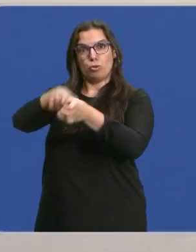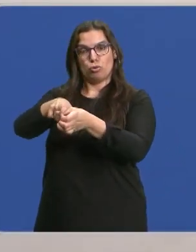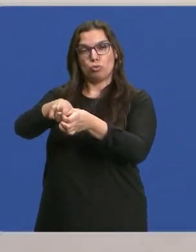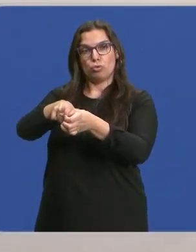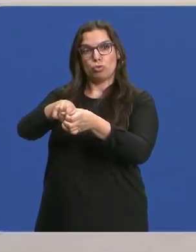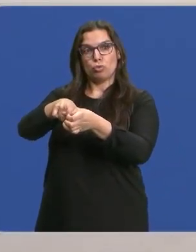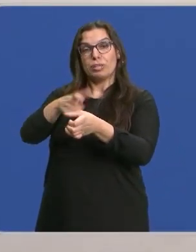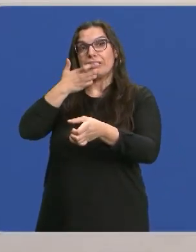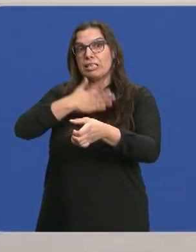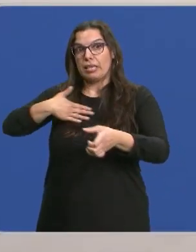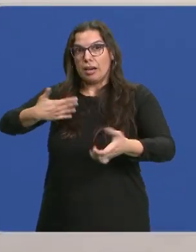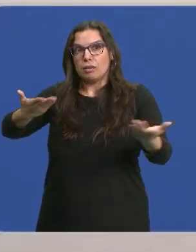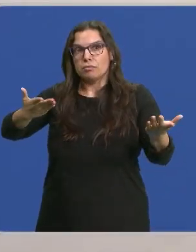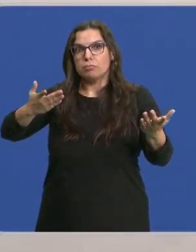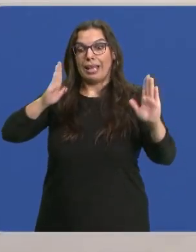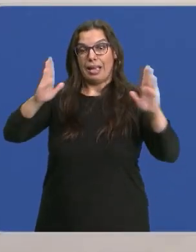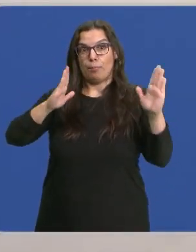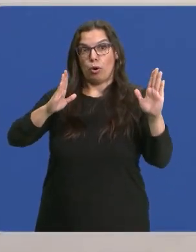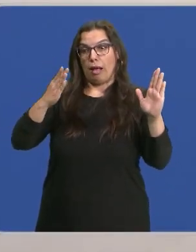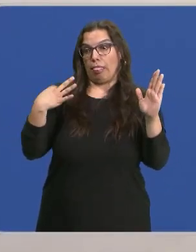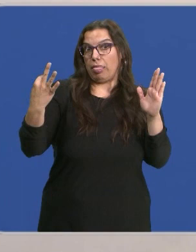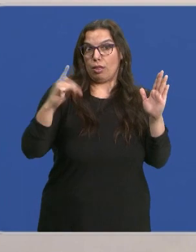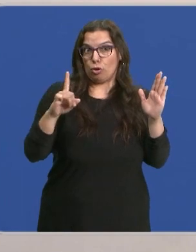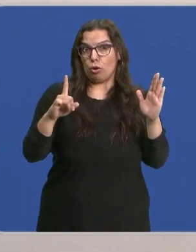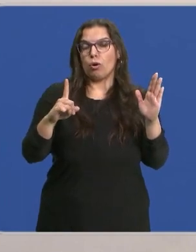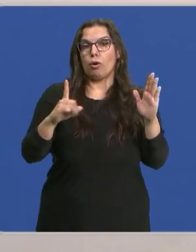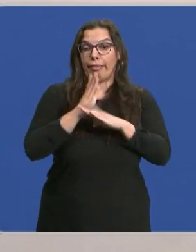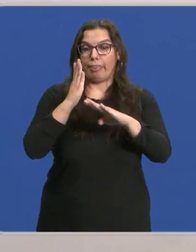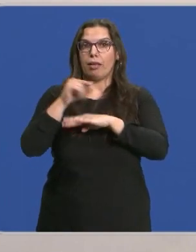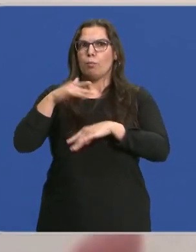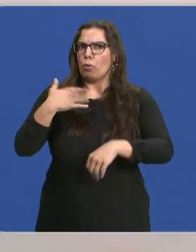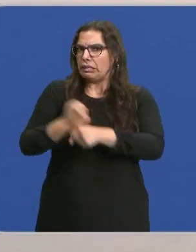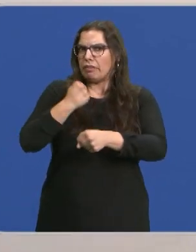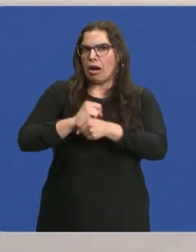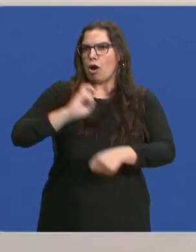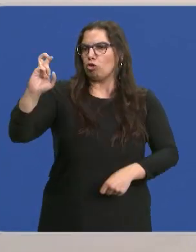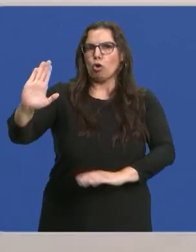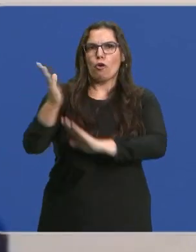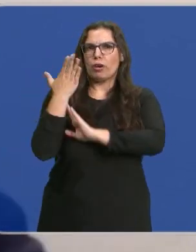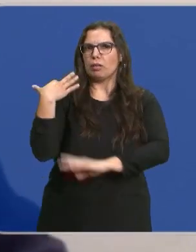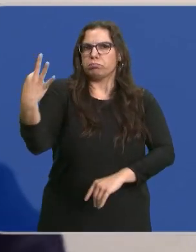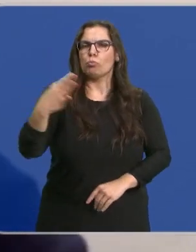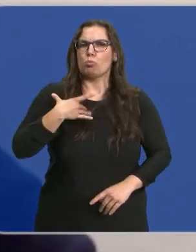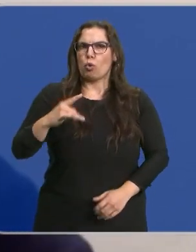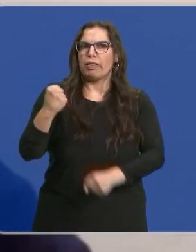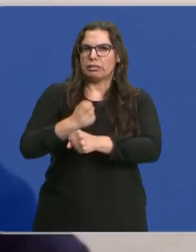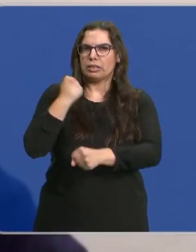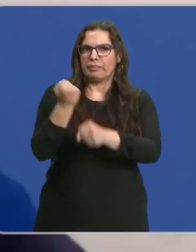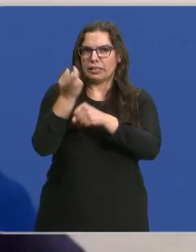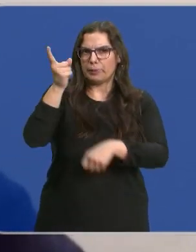Pueden, si quieren, incluso trabajar, si se les oferta otro